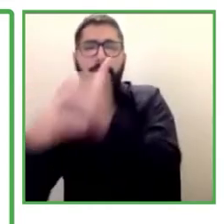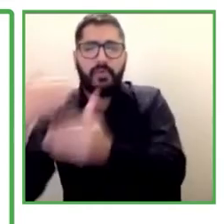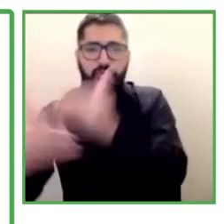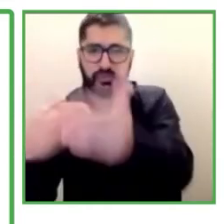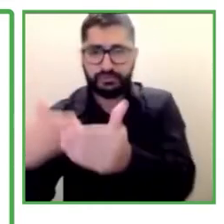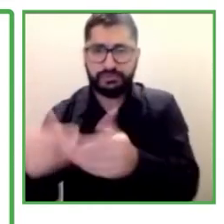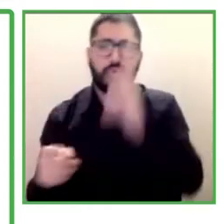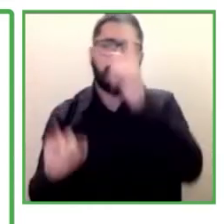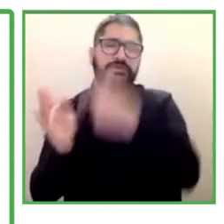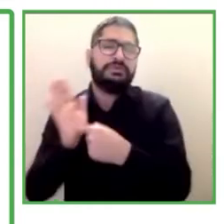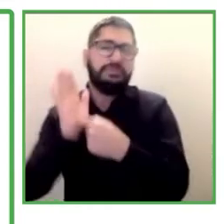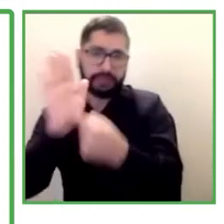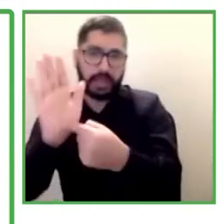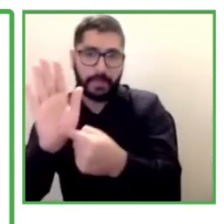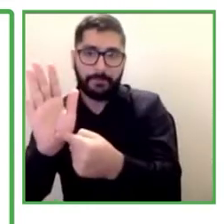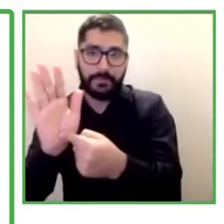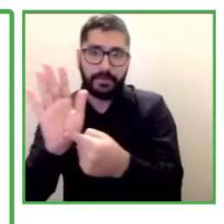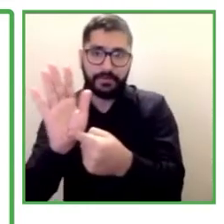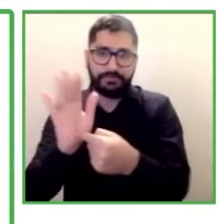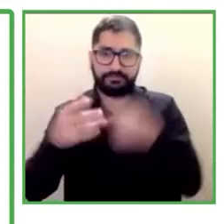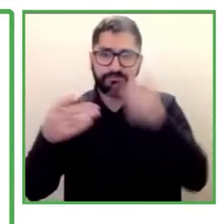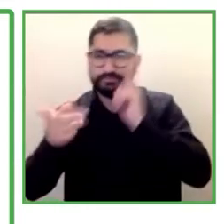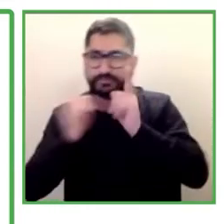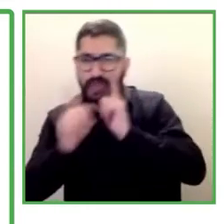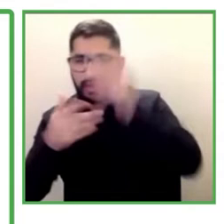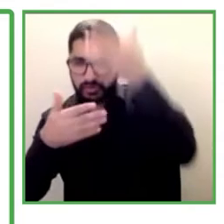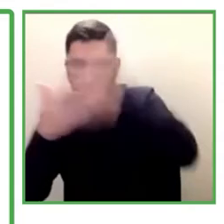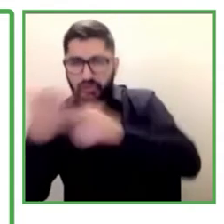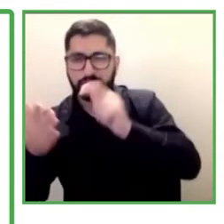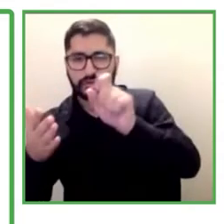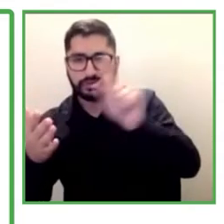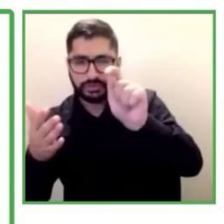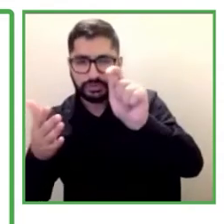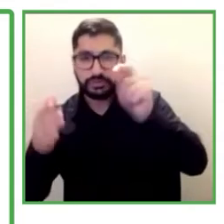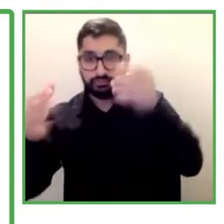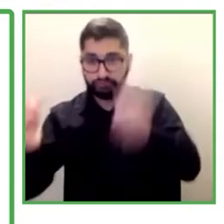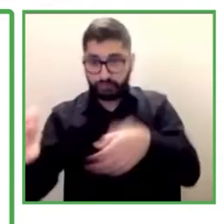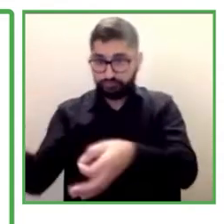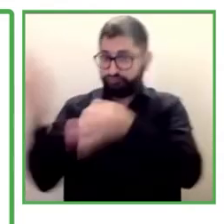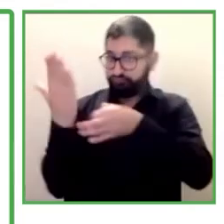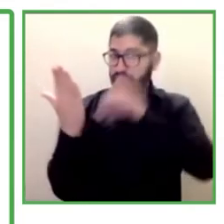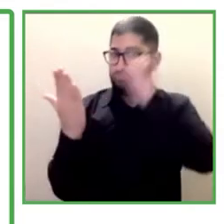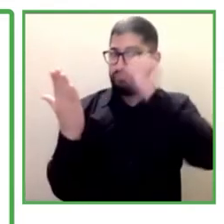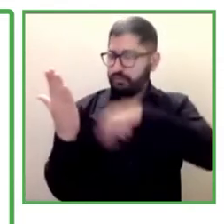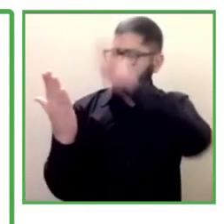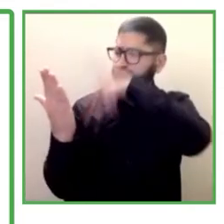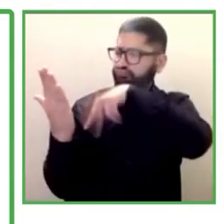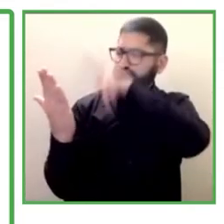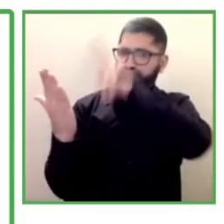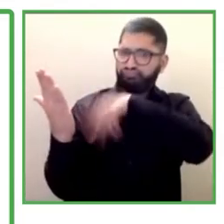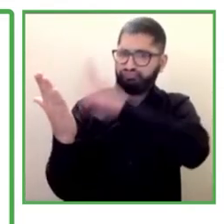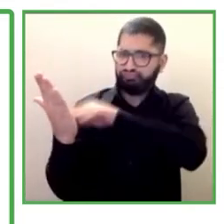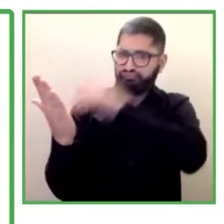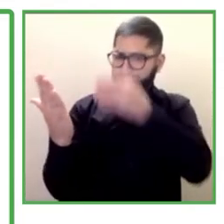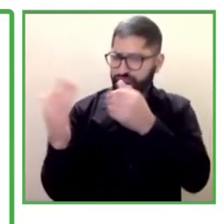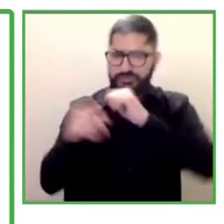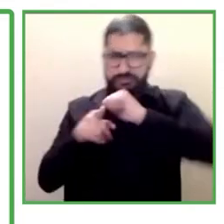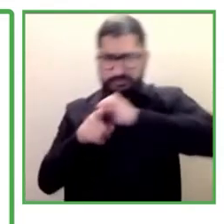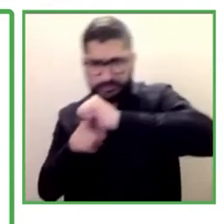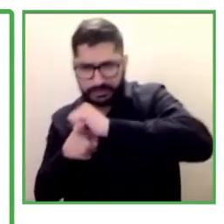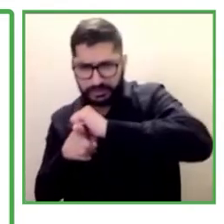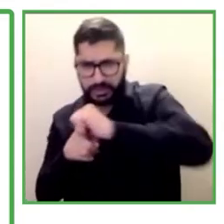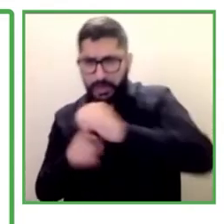están preparando la oposición puedan practicar y puedan testear sus conocimientos. También el modelo de inscripción